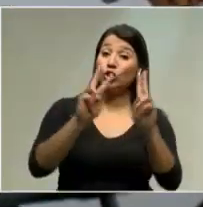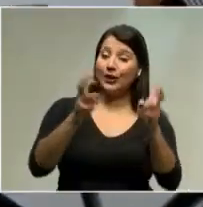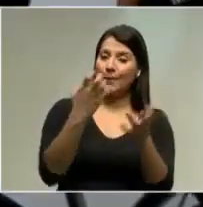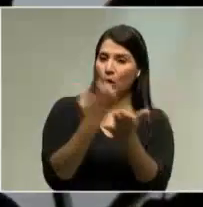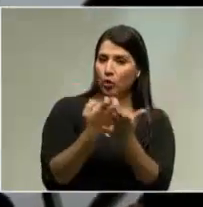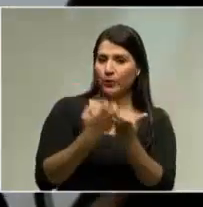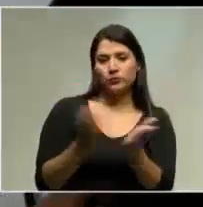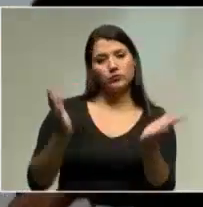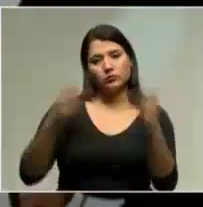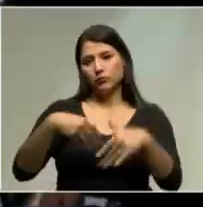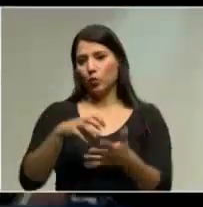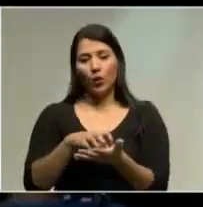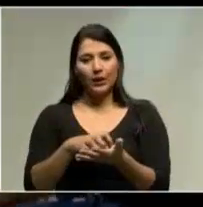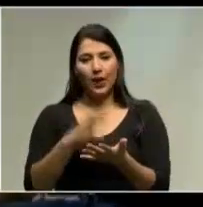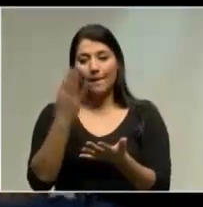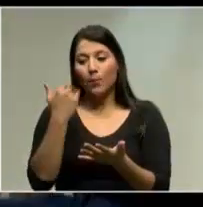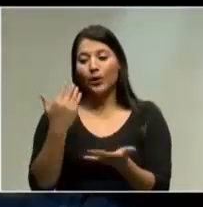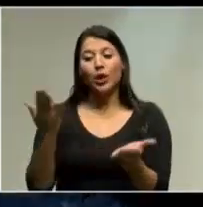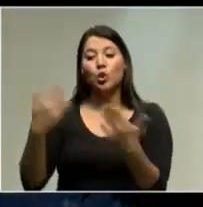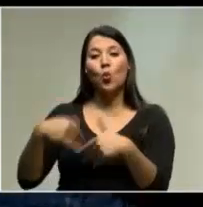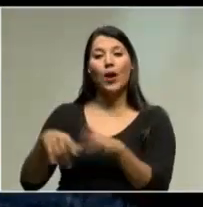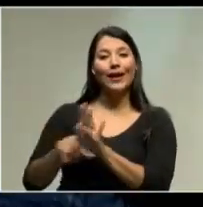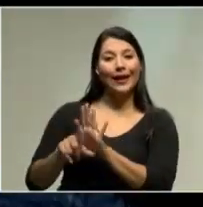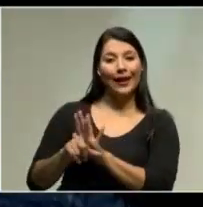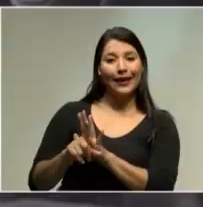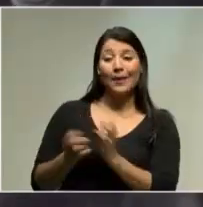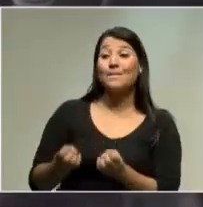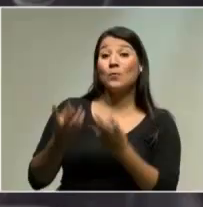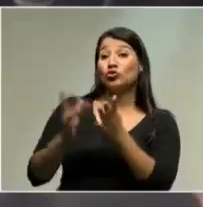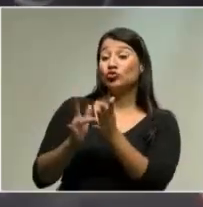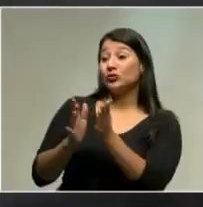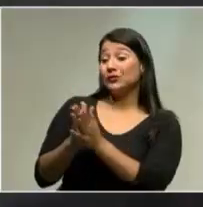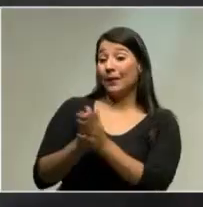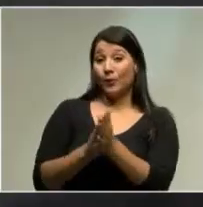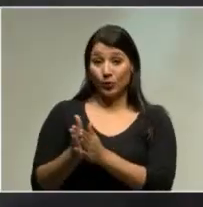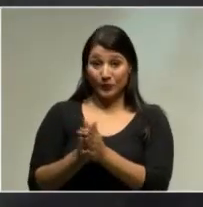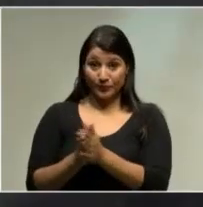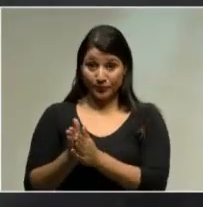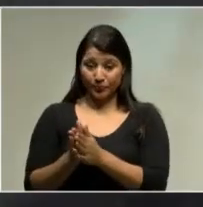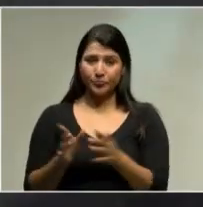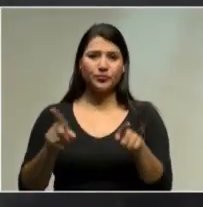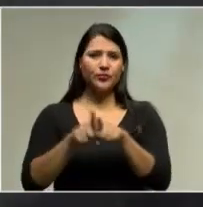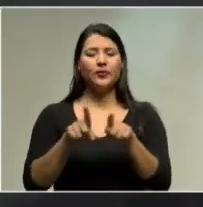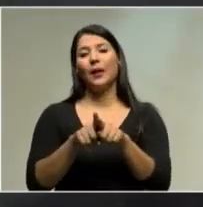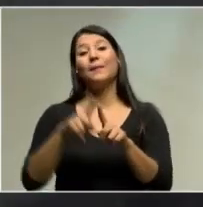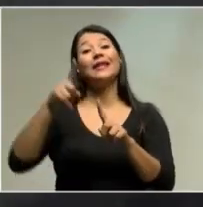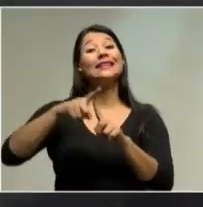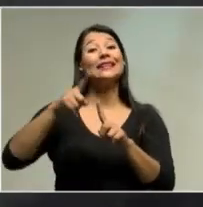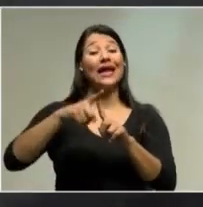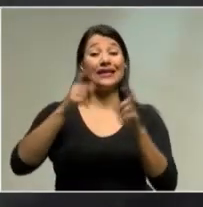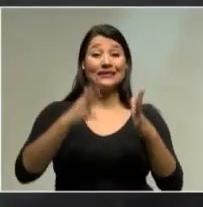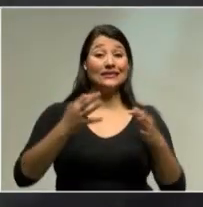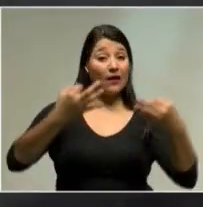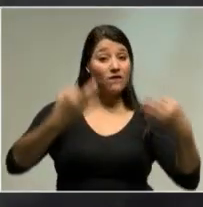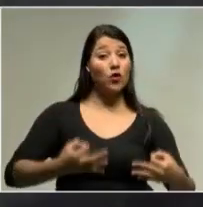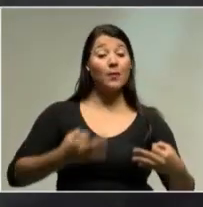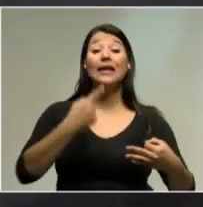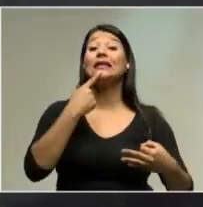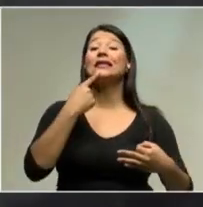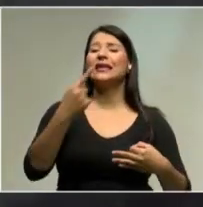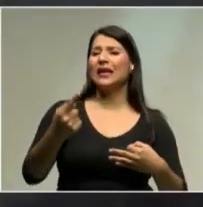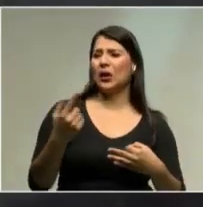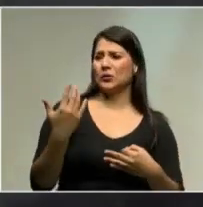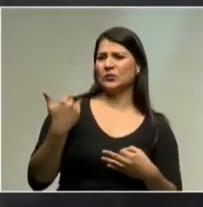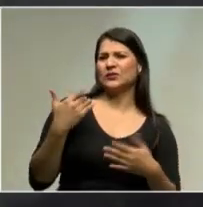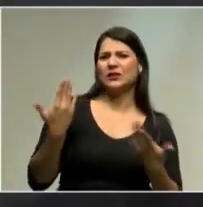duda que por la falta de un marco legal, muchos sacan provecho. Por otra parte, los taxistas formales anunciaron en las últimas